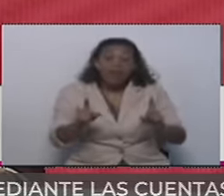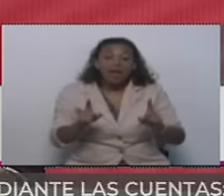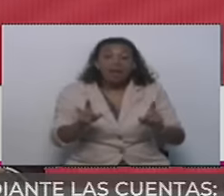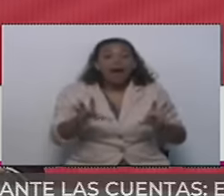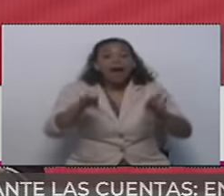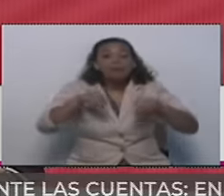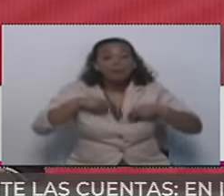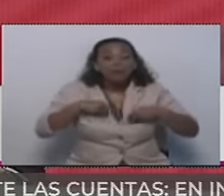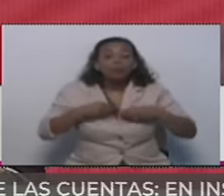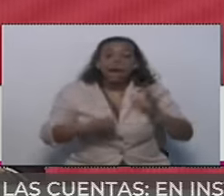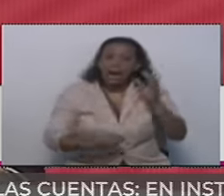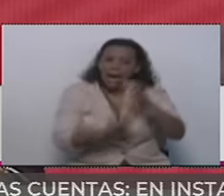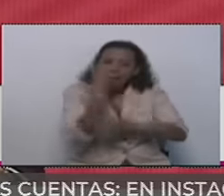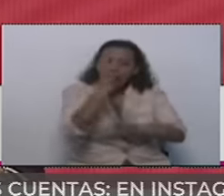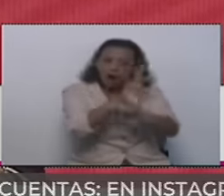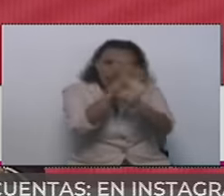es